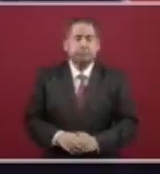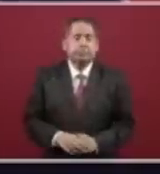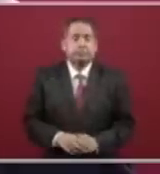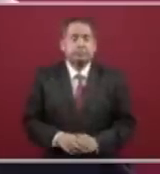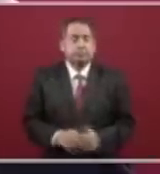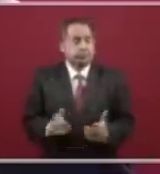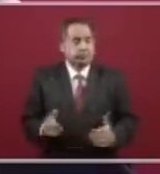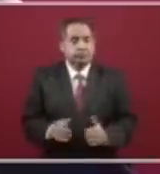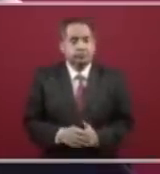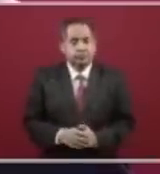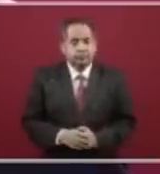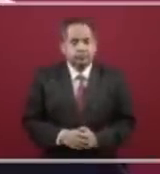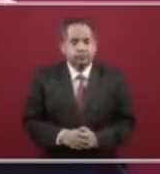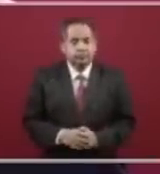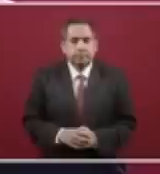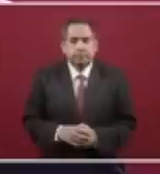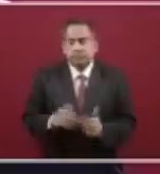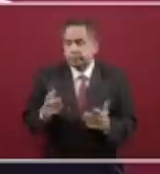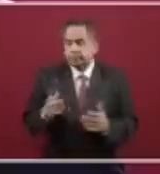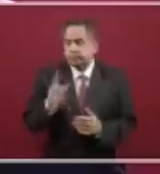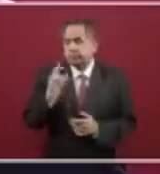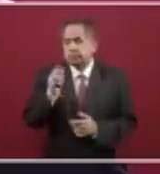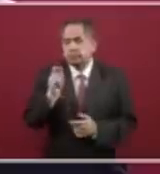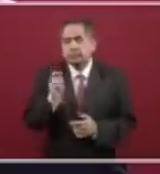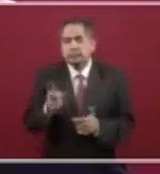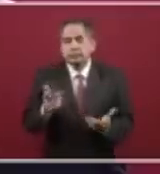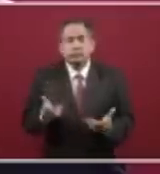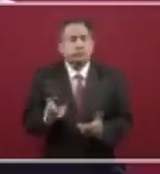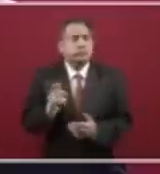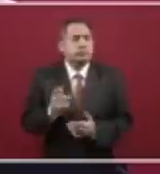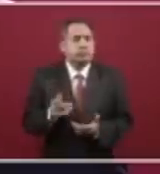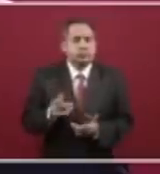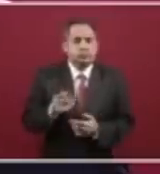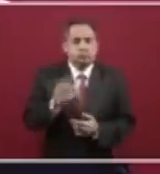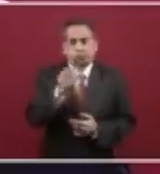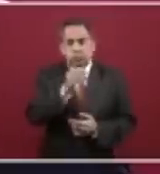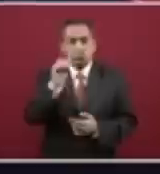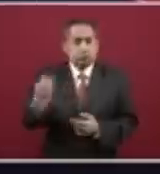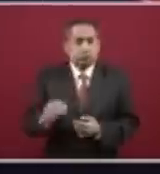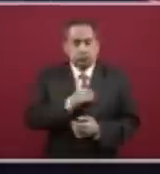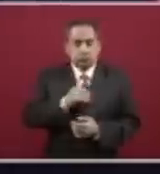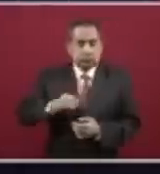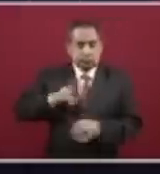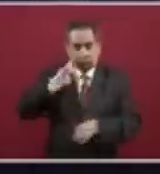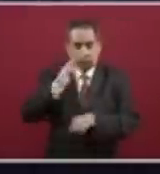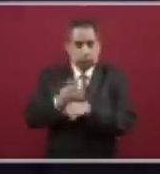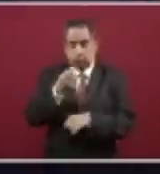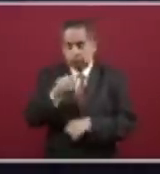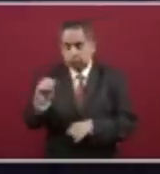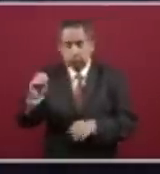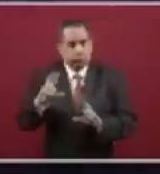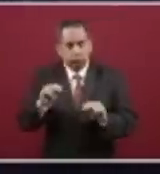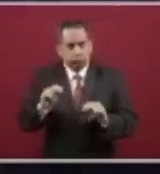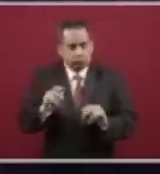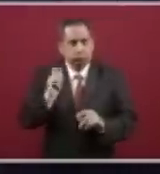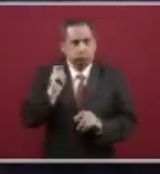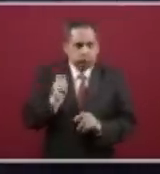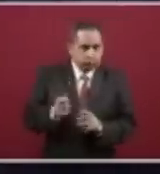porque no sólo es una obligación es